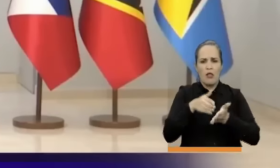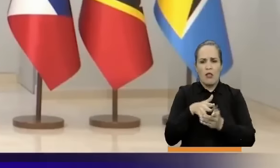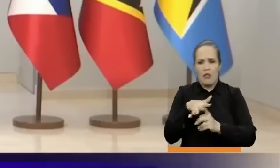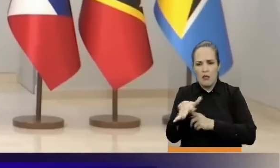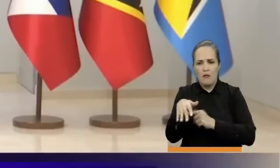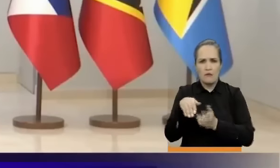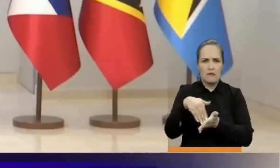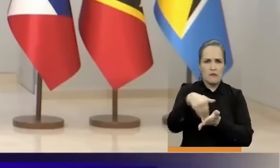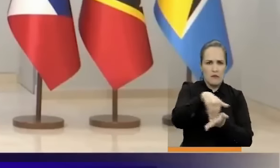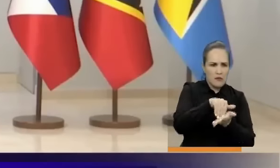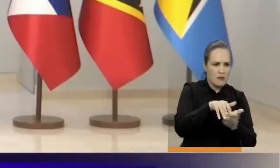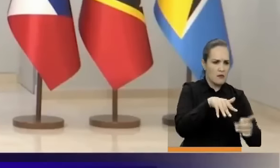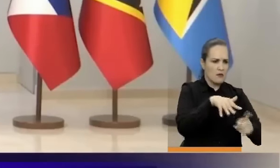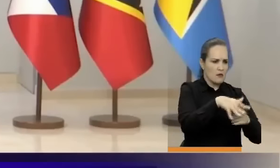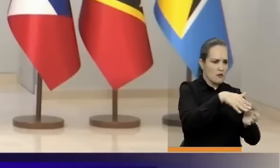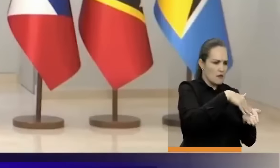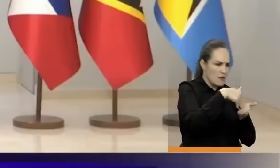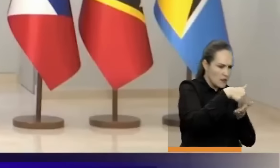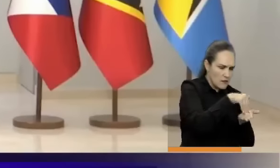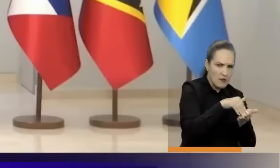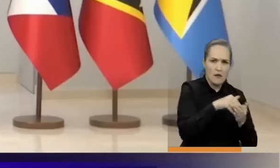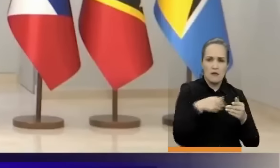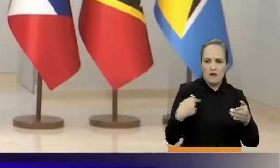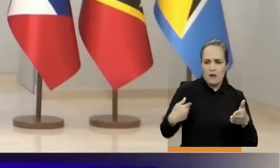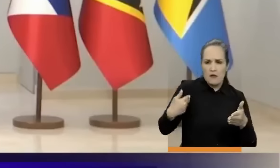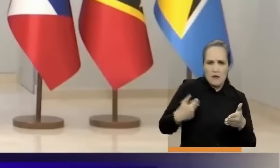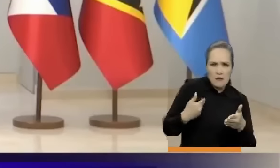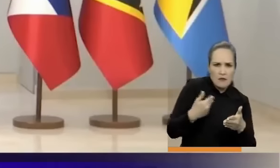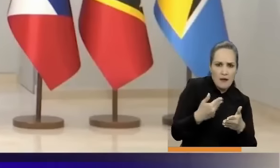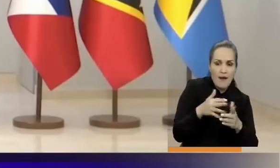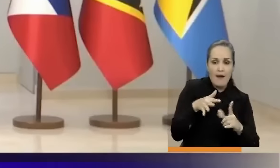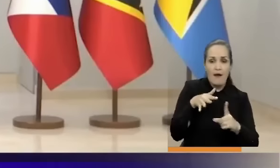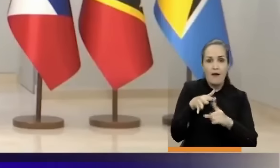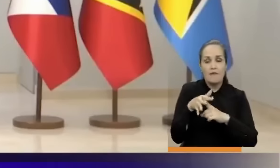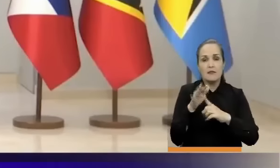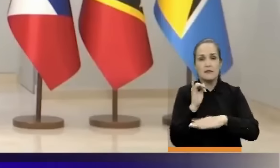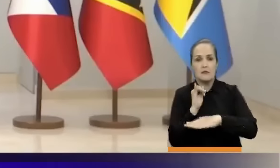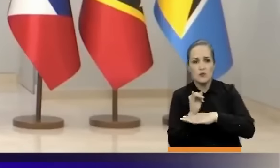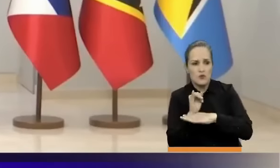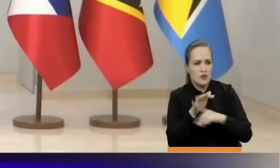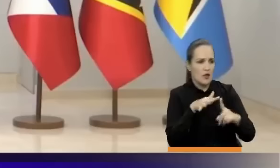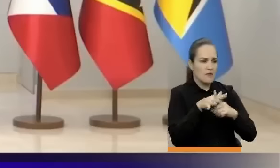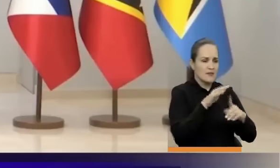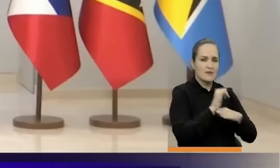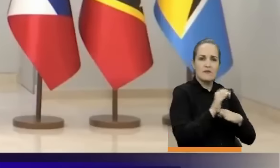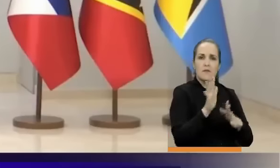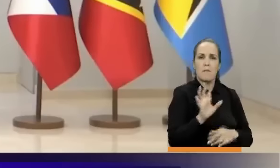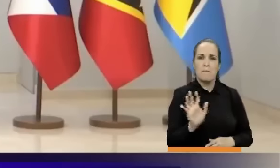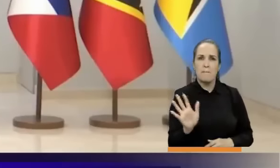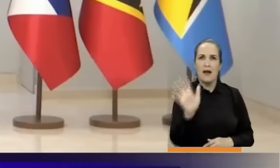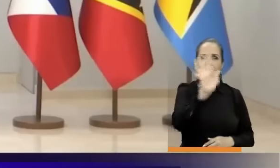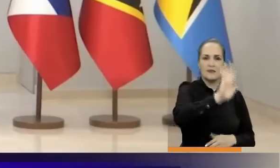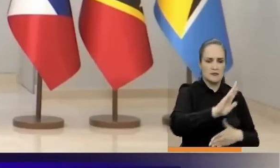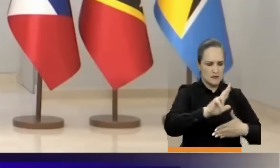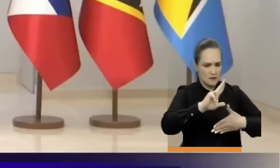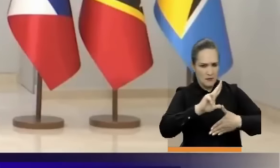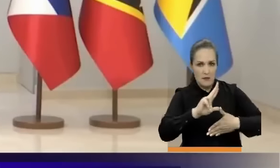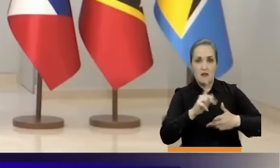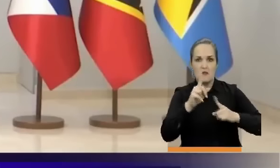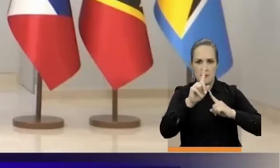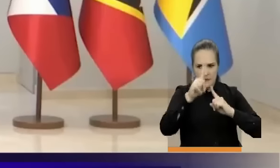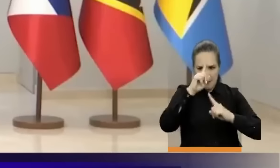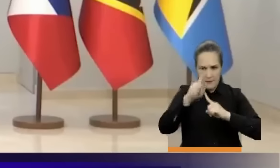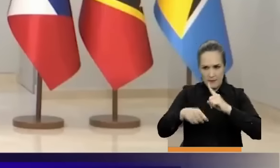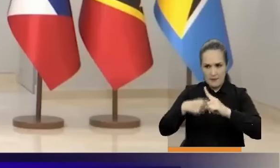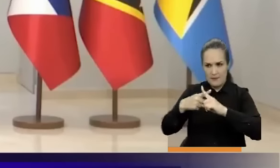desestabilización a través de ataques continuos a la institucionalidad de varios países y amenazas directas en